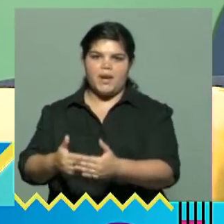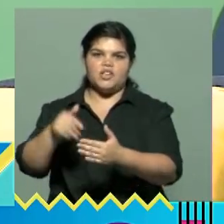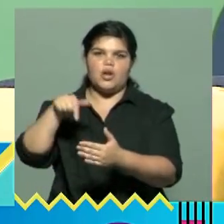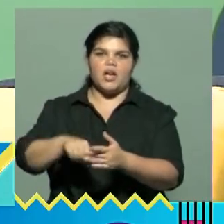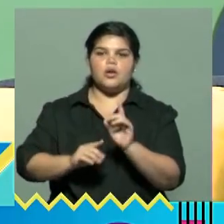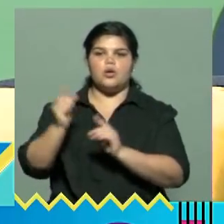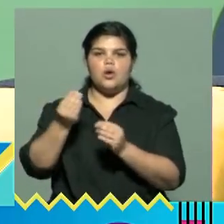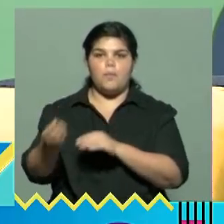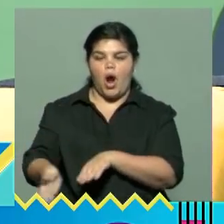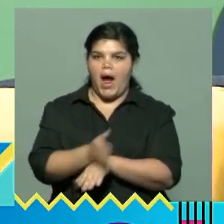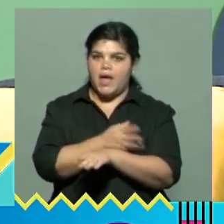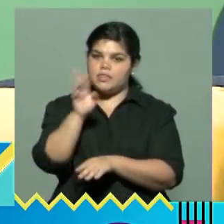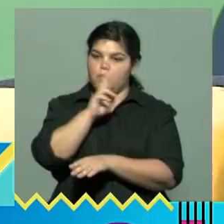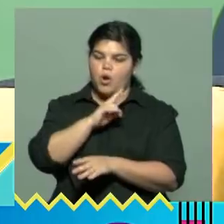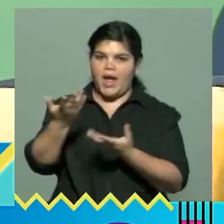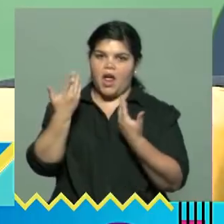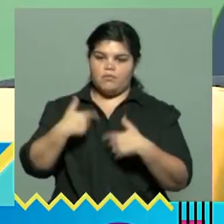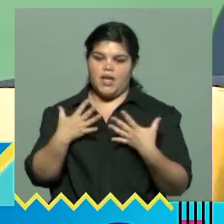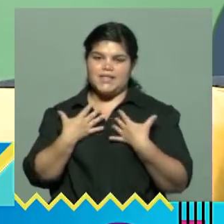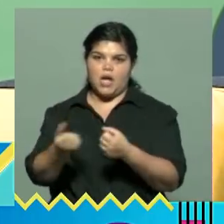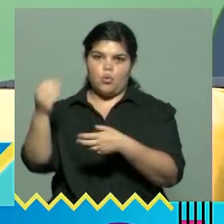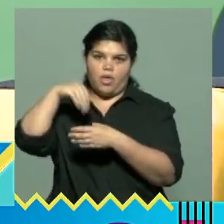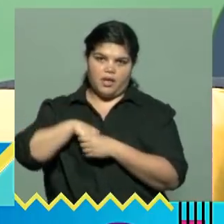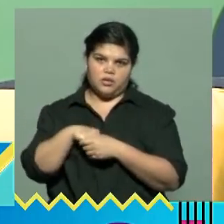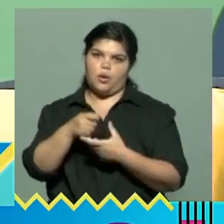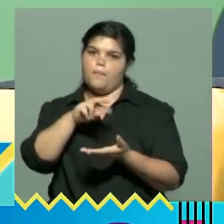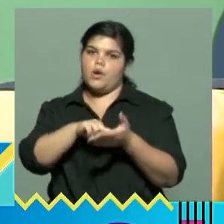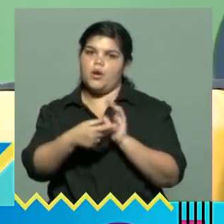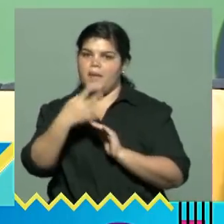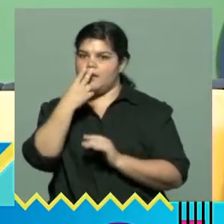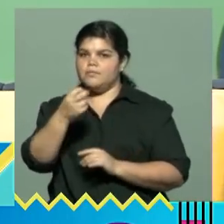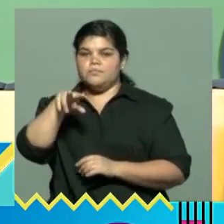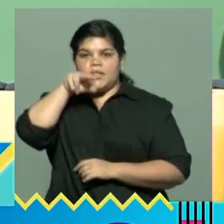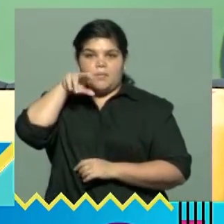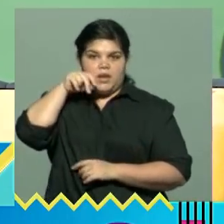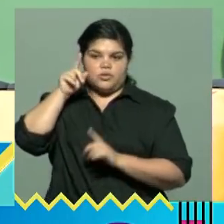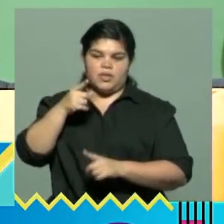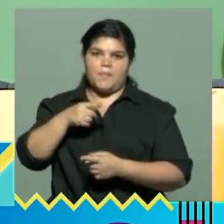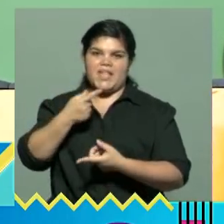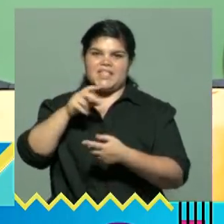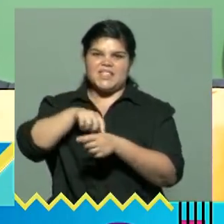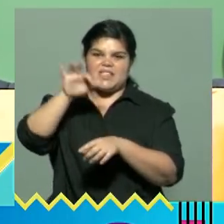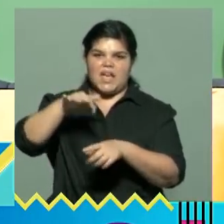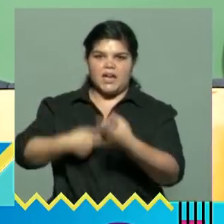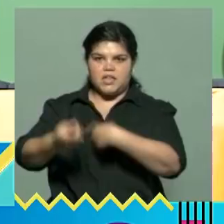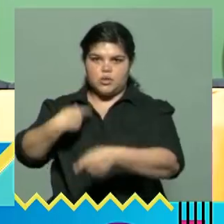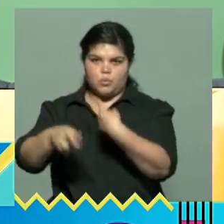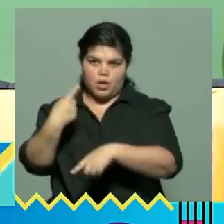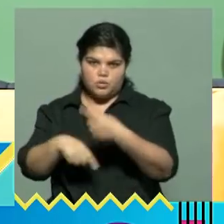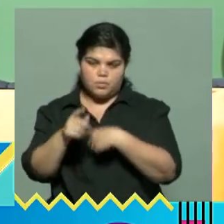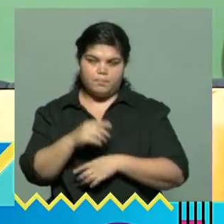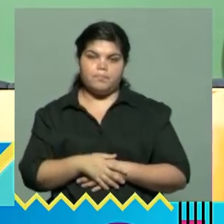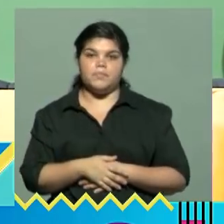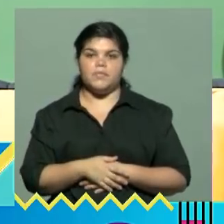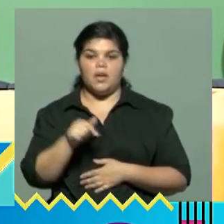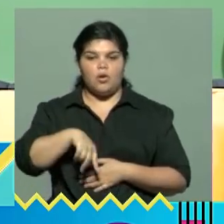condiciones preexistentes de la madre relacionadas con problemas respiratorios o de circulación. Por último, un tema que también abre debate y